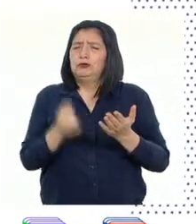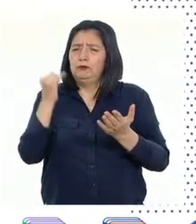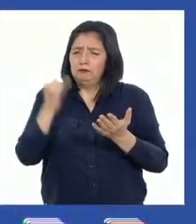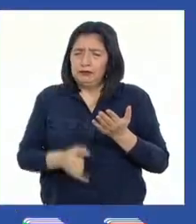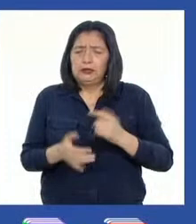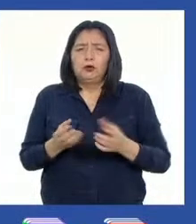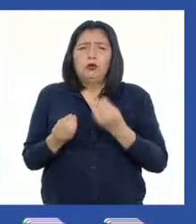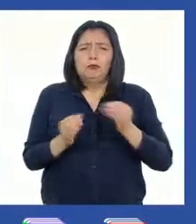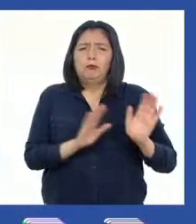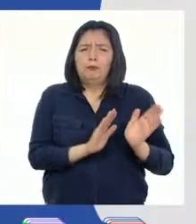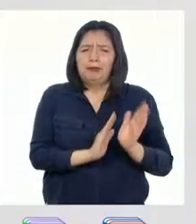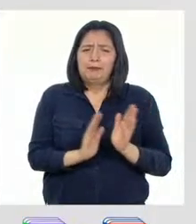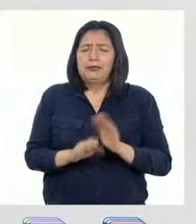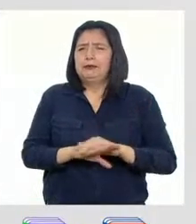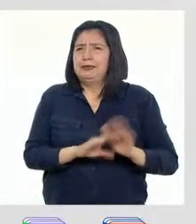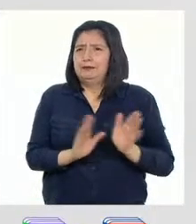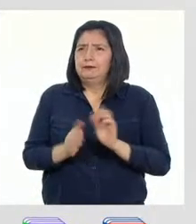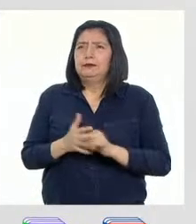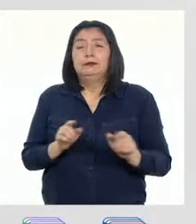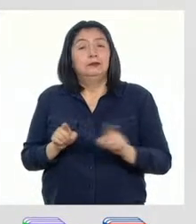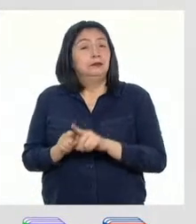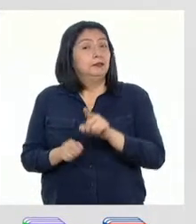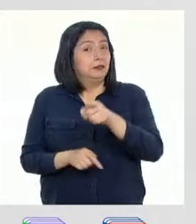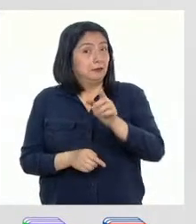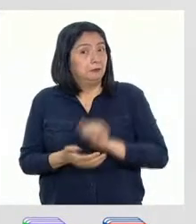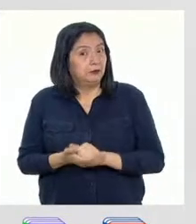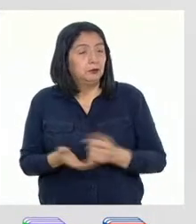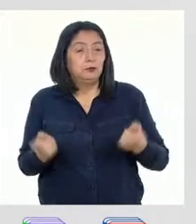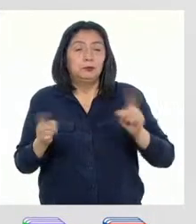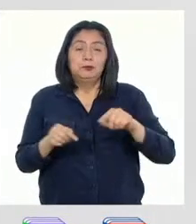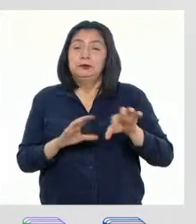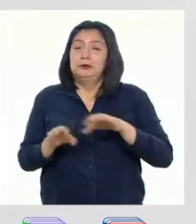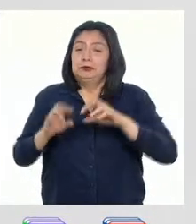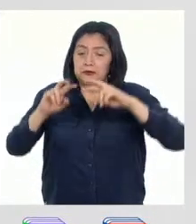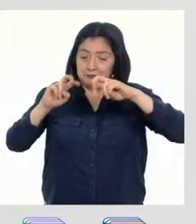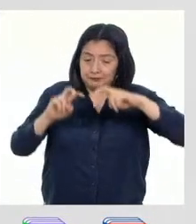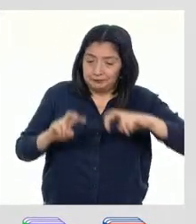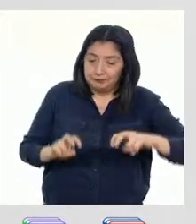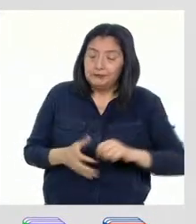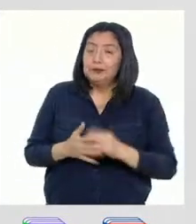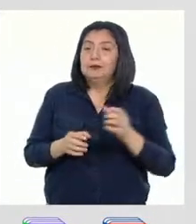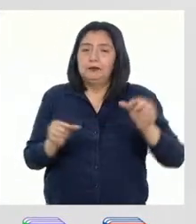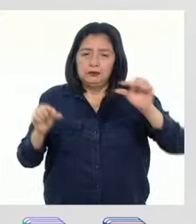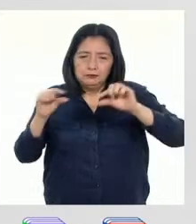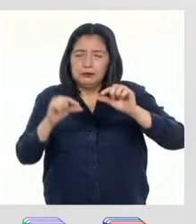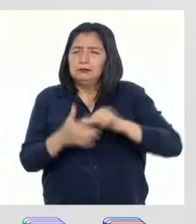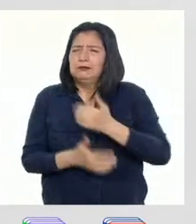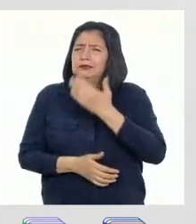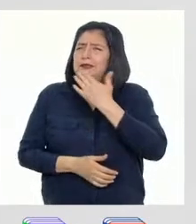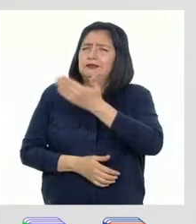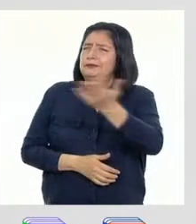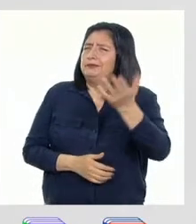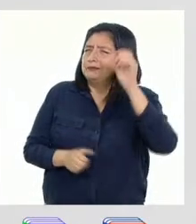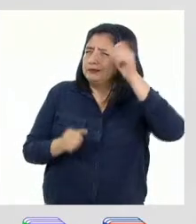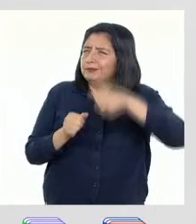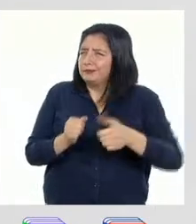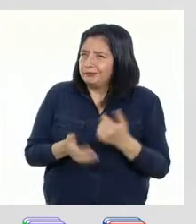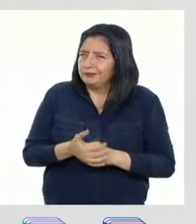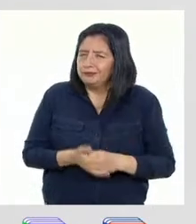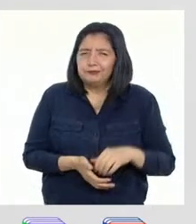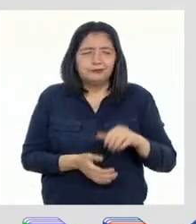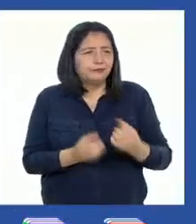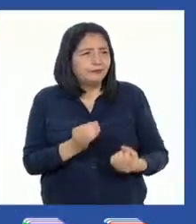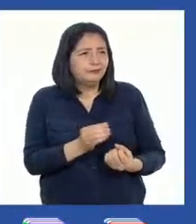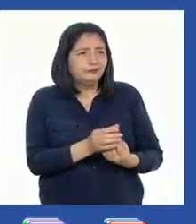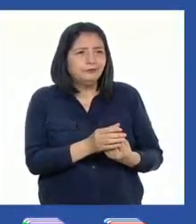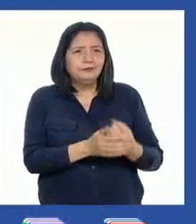y el borrador. También han estado presentes cuando hicieron sus indagaciones y experimentos. ¿Quiénes de ustedes recuerdan los apios